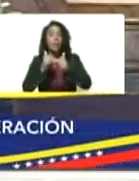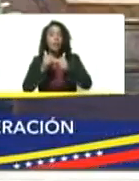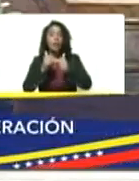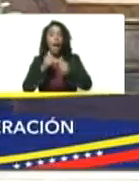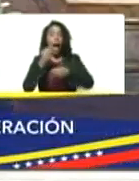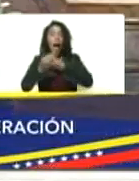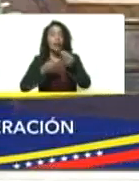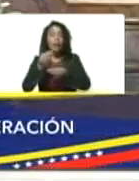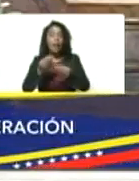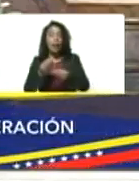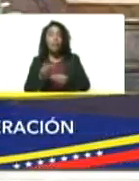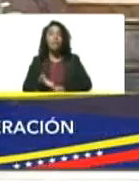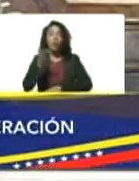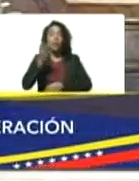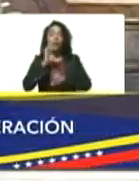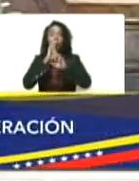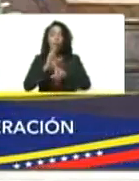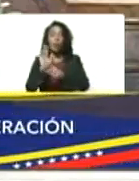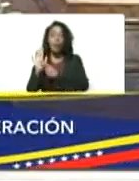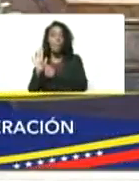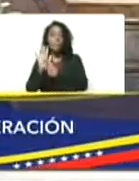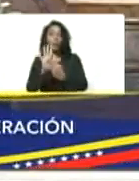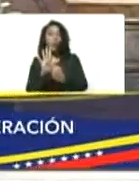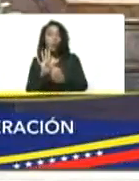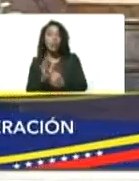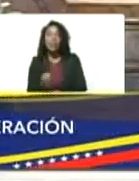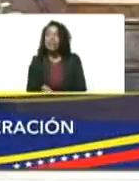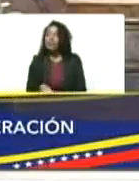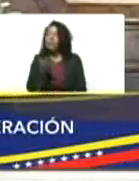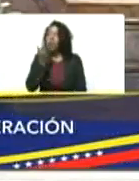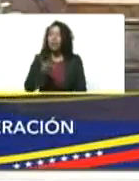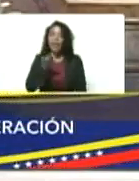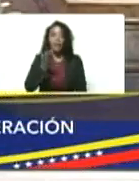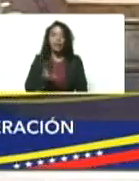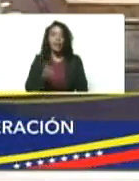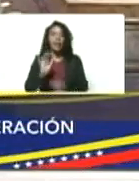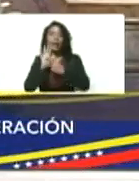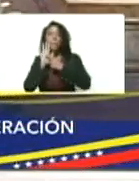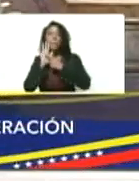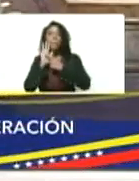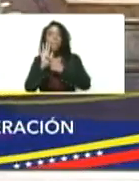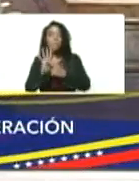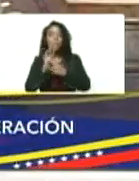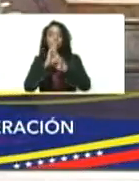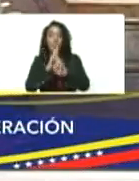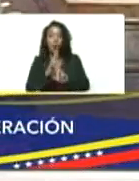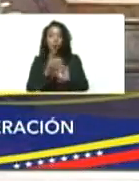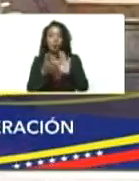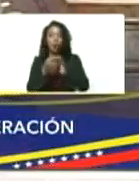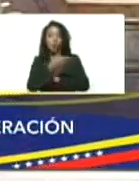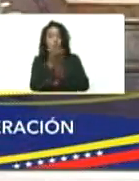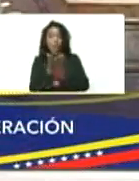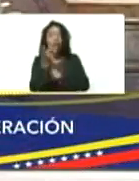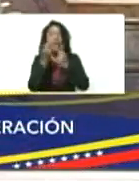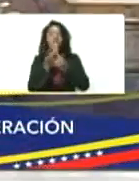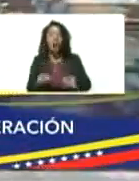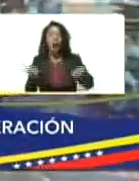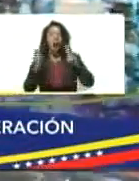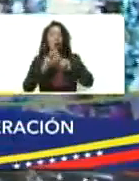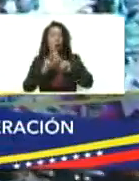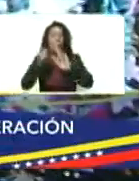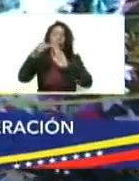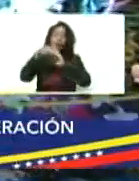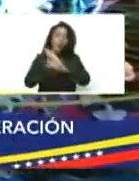importantes resultados muy importantes resultados que ustedes lo valorarán a